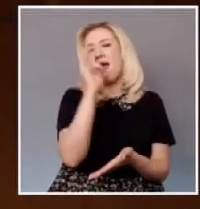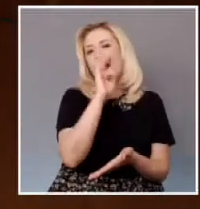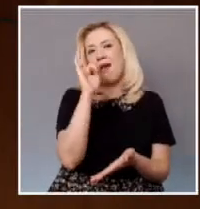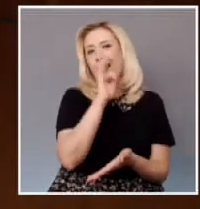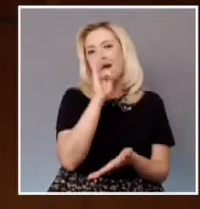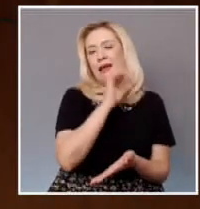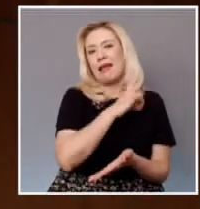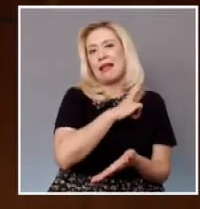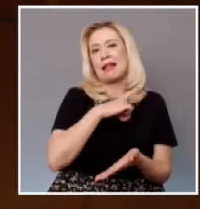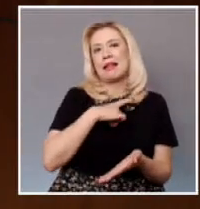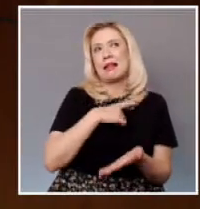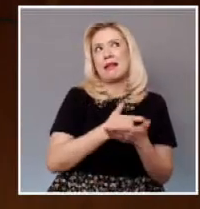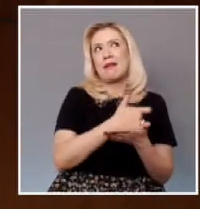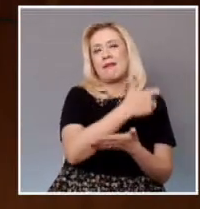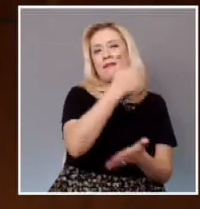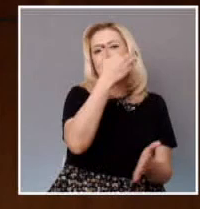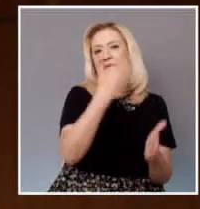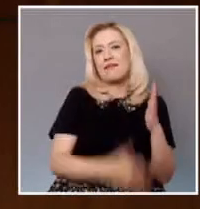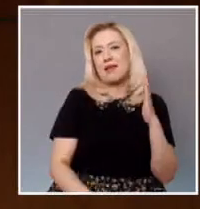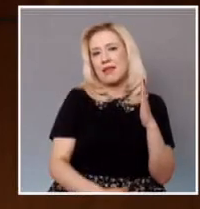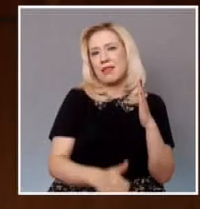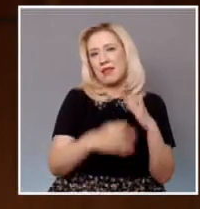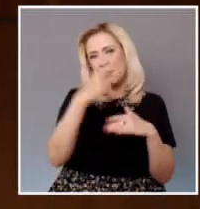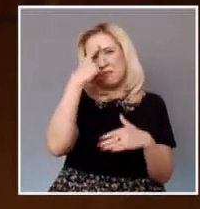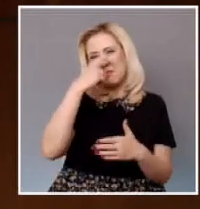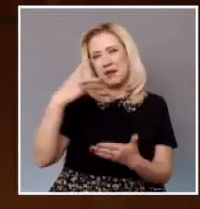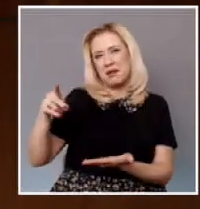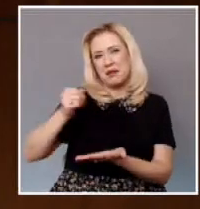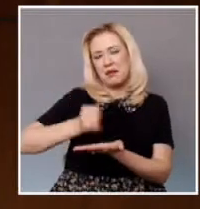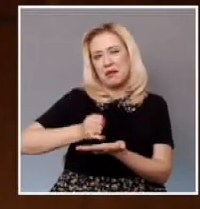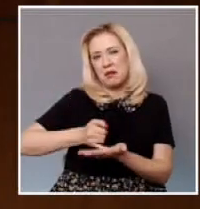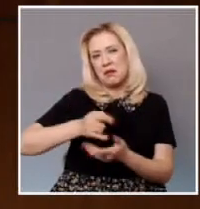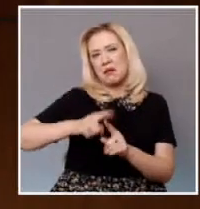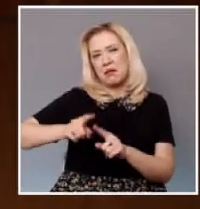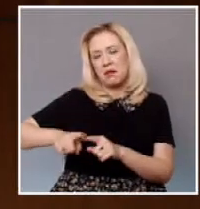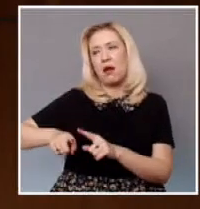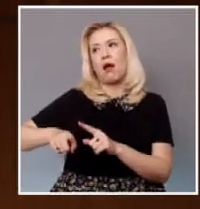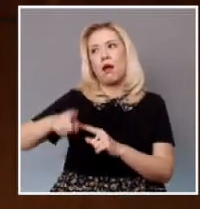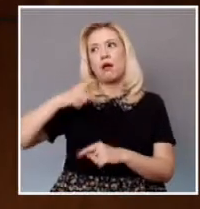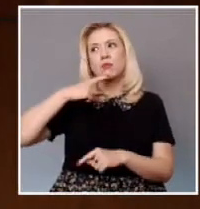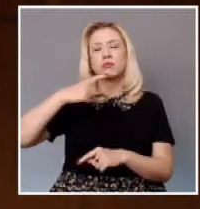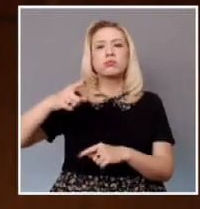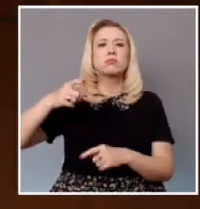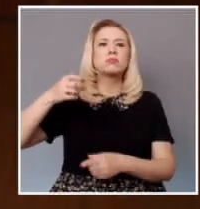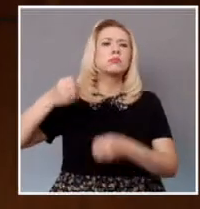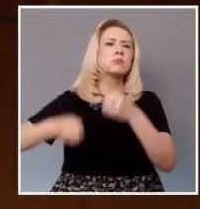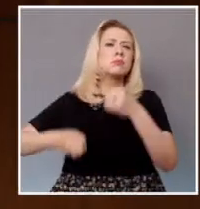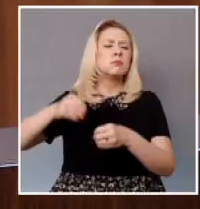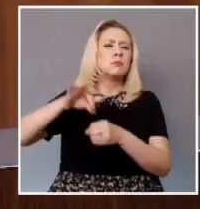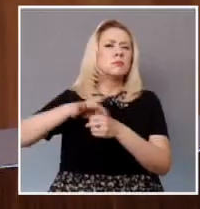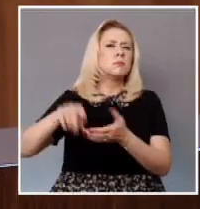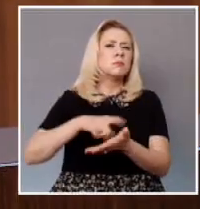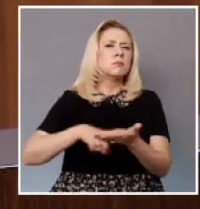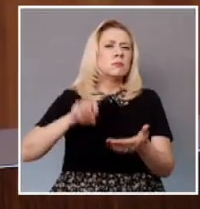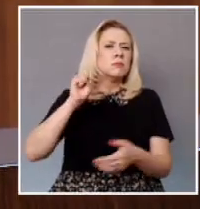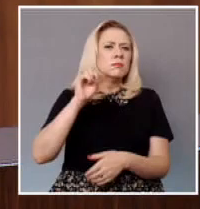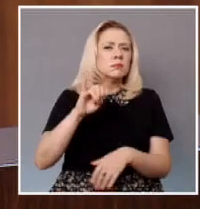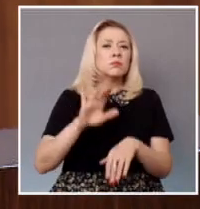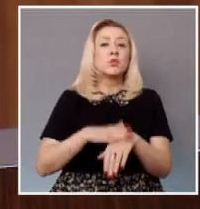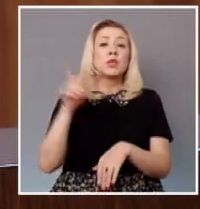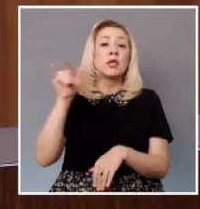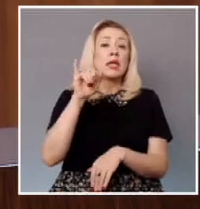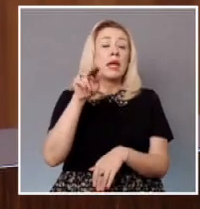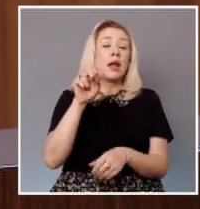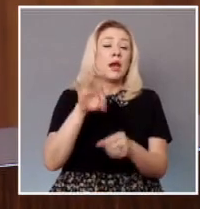lo determinó el Tribunal Electoral del Poder Judicial de la Federación al revocar un acuerdo del Consejo General del INE que dio respuesta a